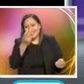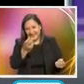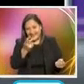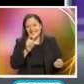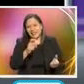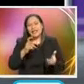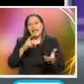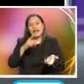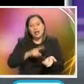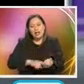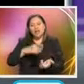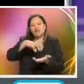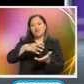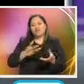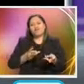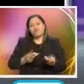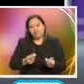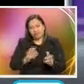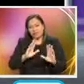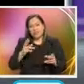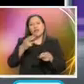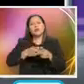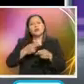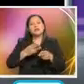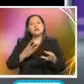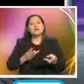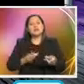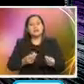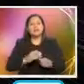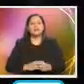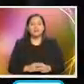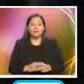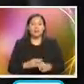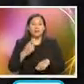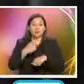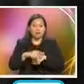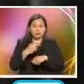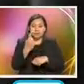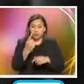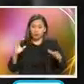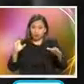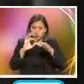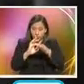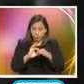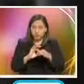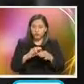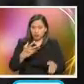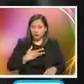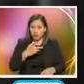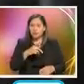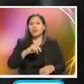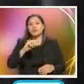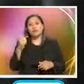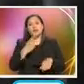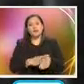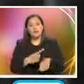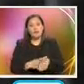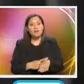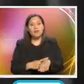hay un desgaste del cartílago articular. Ok. Un factor de riesgo asociado que existe en muchas otras